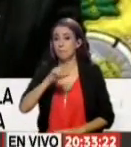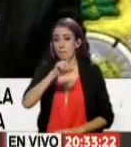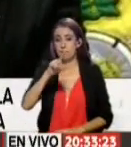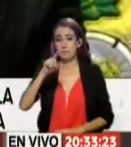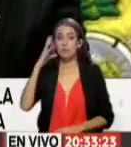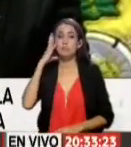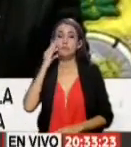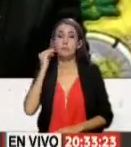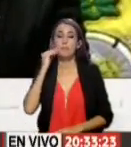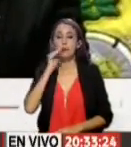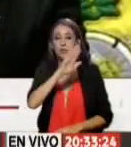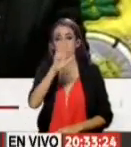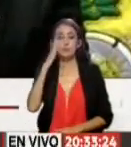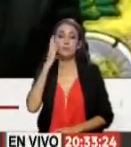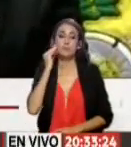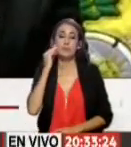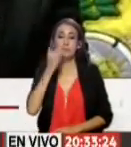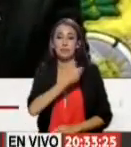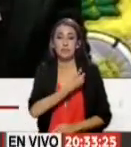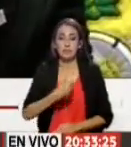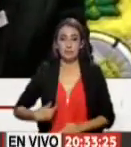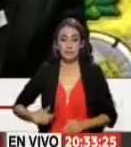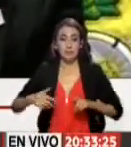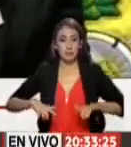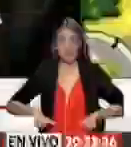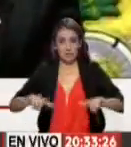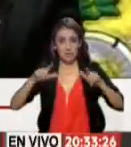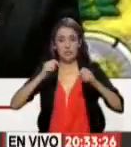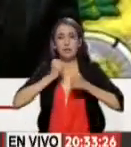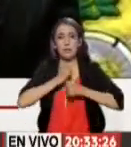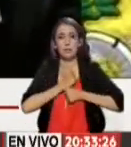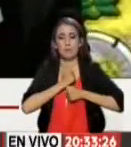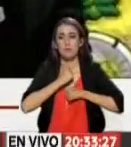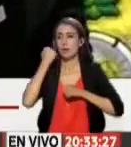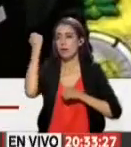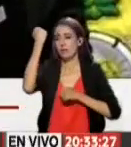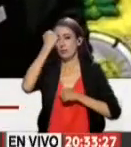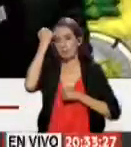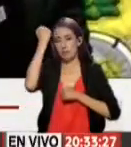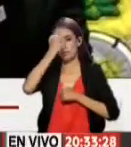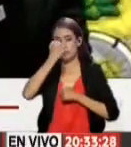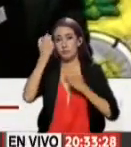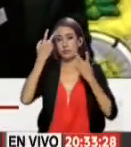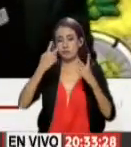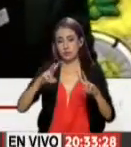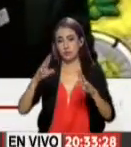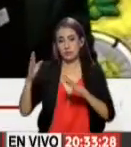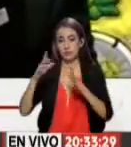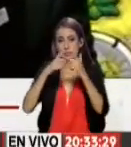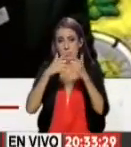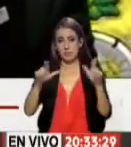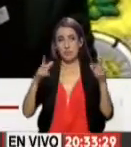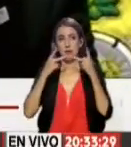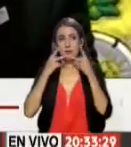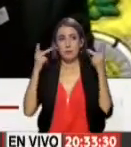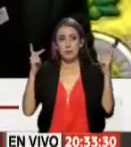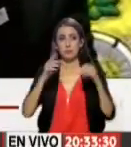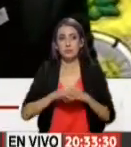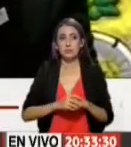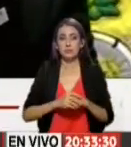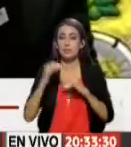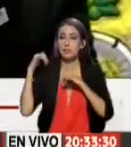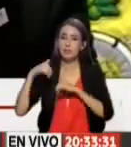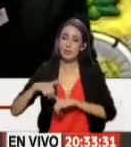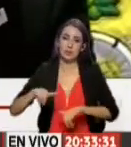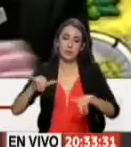el compromiso con la defensa de los derechos, la autonomía universitaria y las libertades públicas. Ha